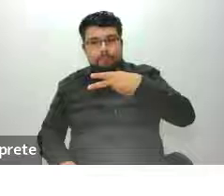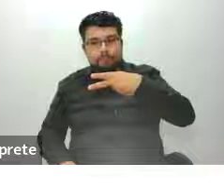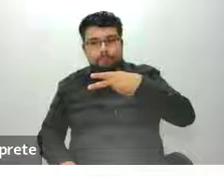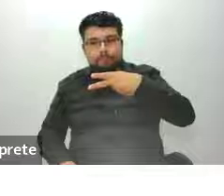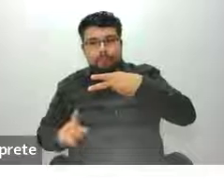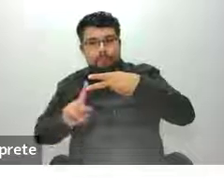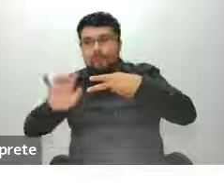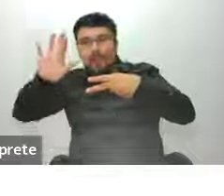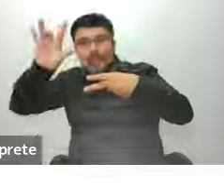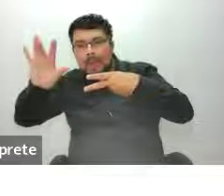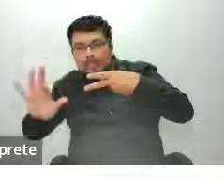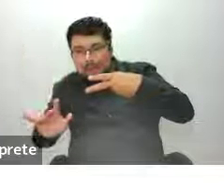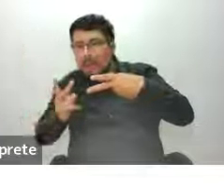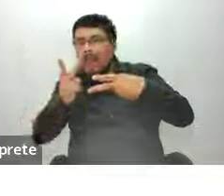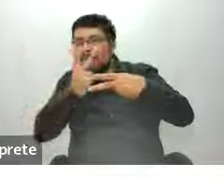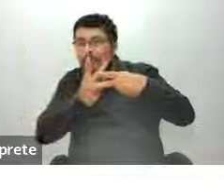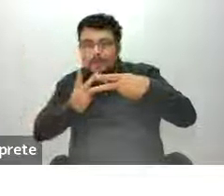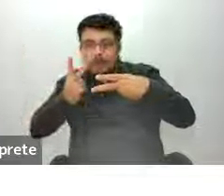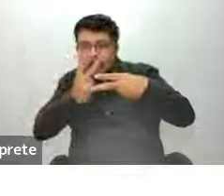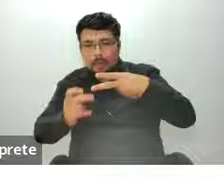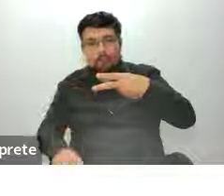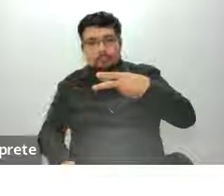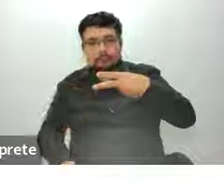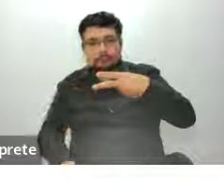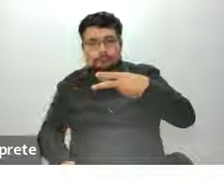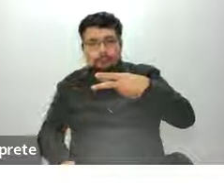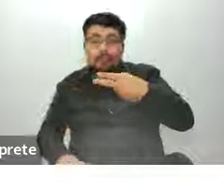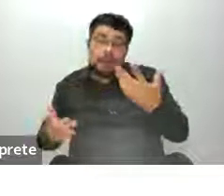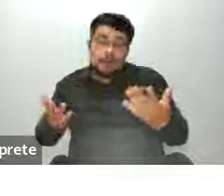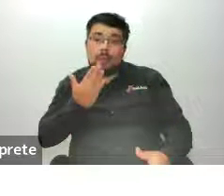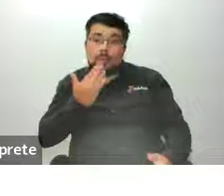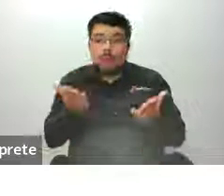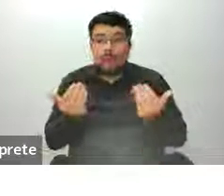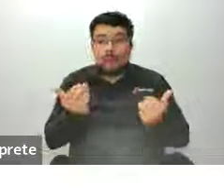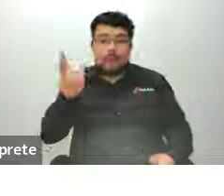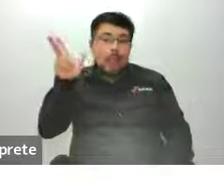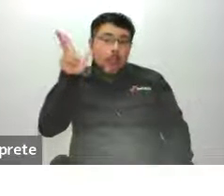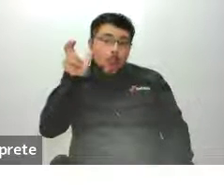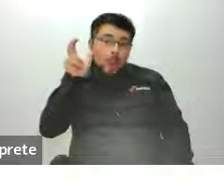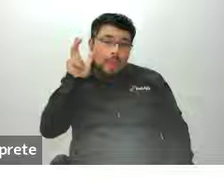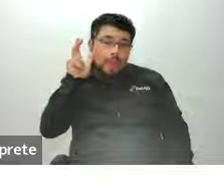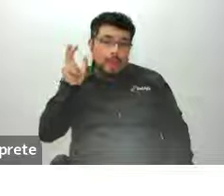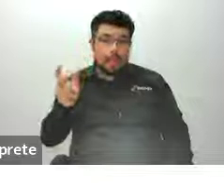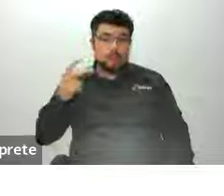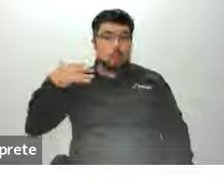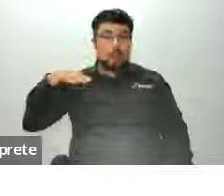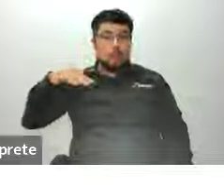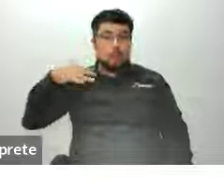características que son verbales y por lo tanto necesidades auditivas que son prioritarias